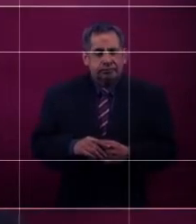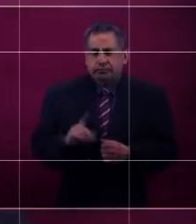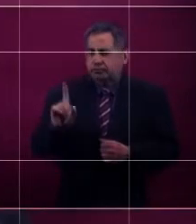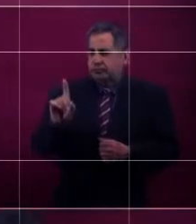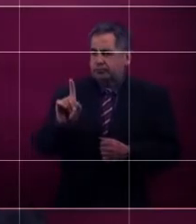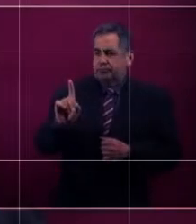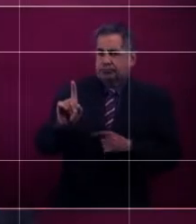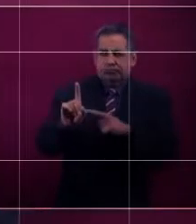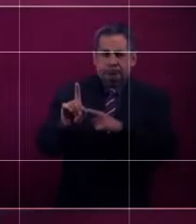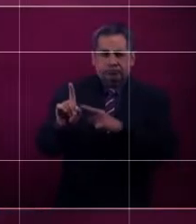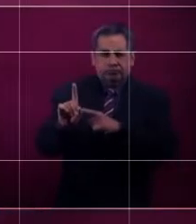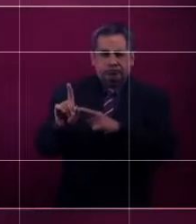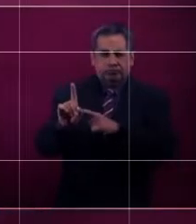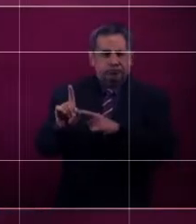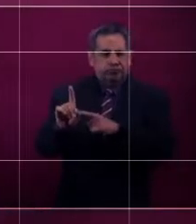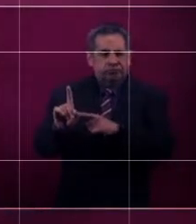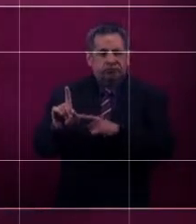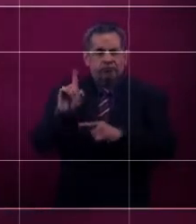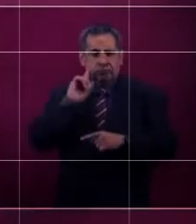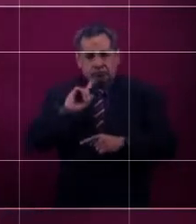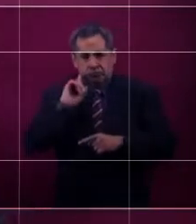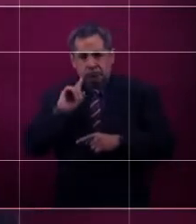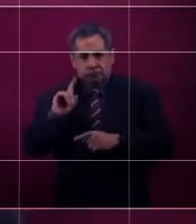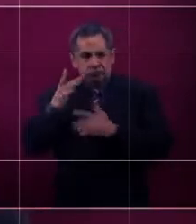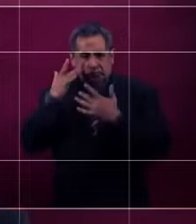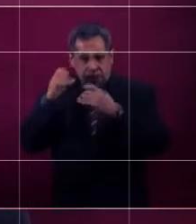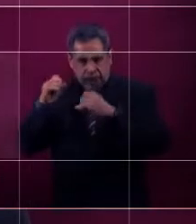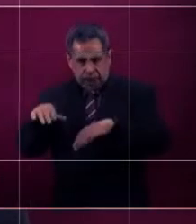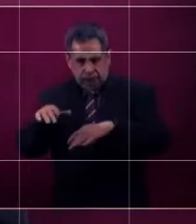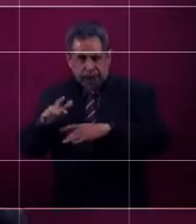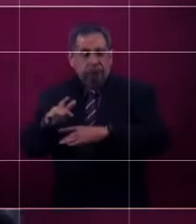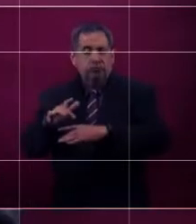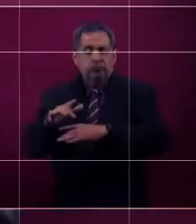suplió por un hombre,